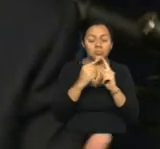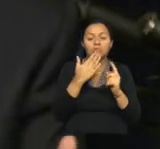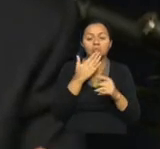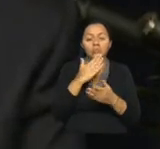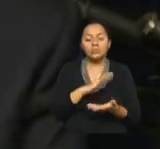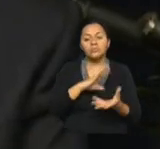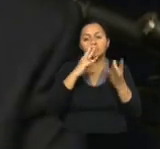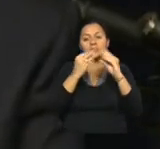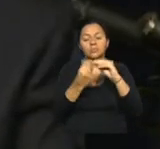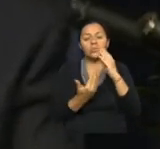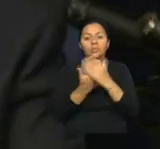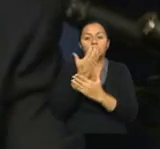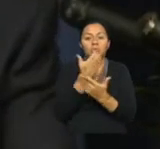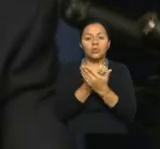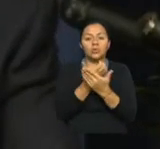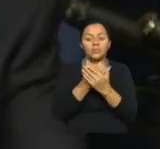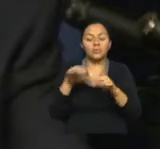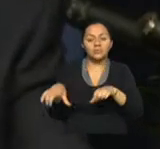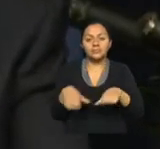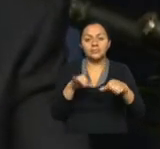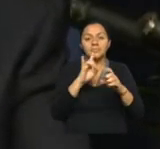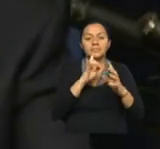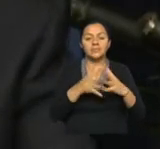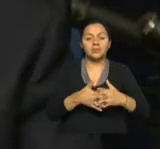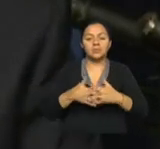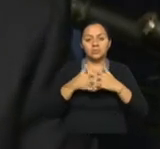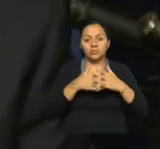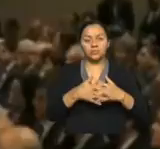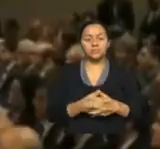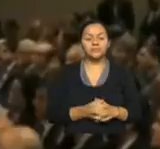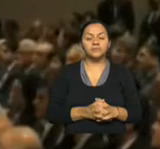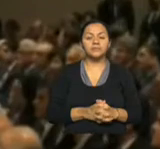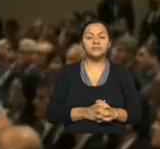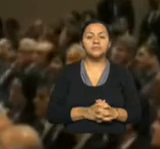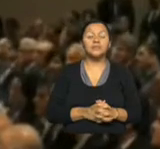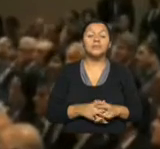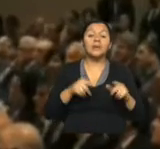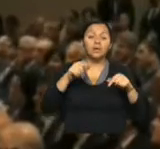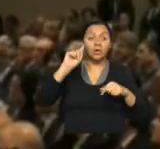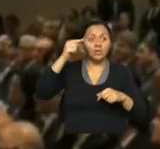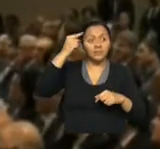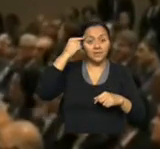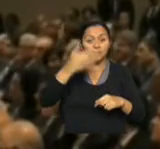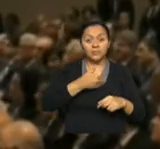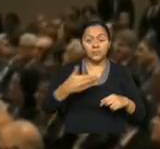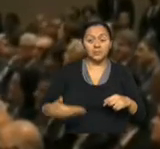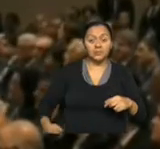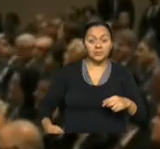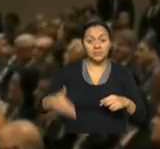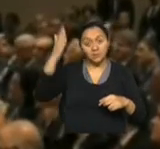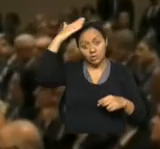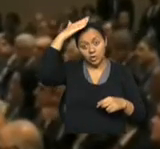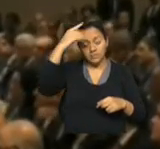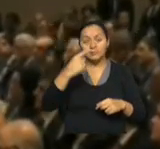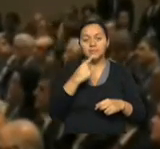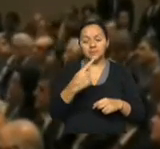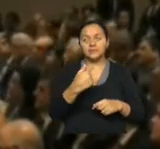en prosperidad económica para los estadounidenses. El gobierno del presidente Donald Trump dispondrá